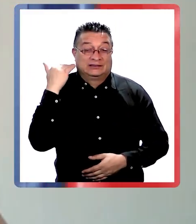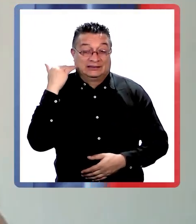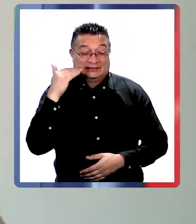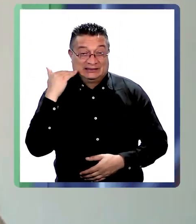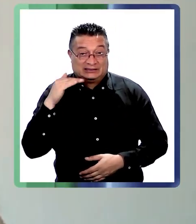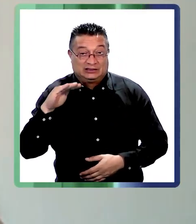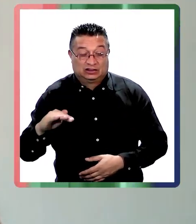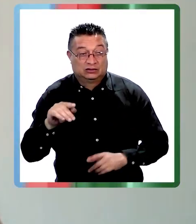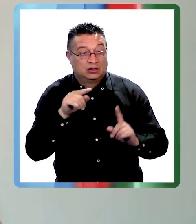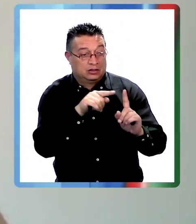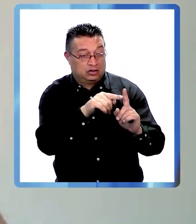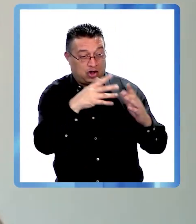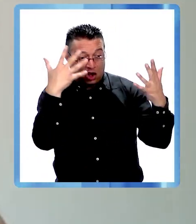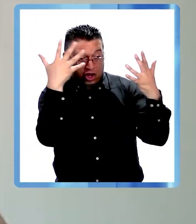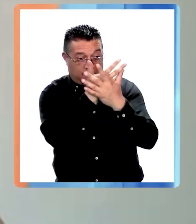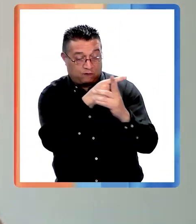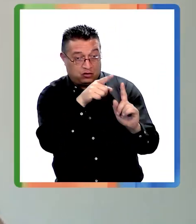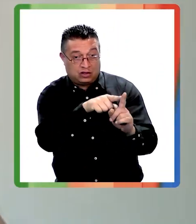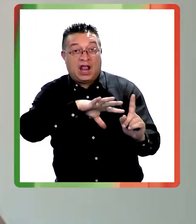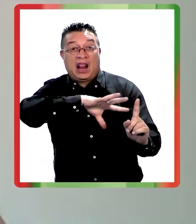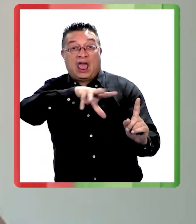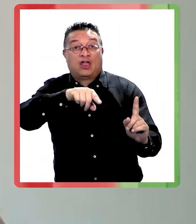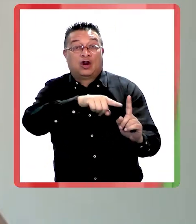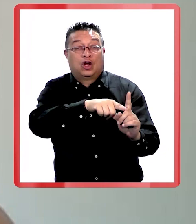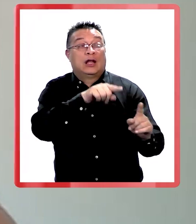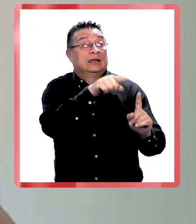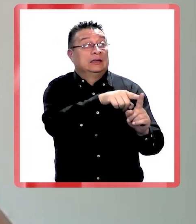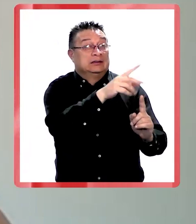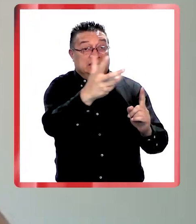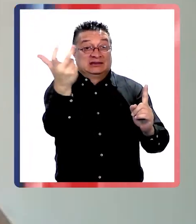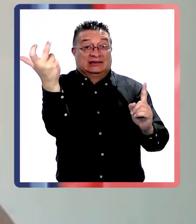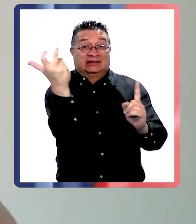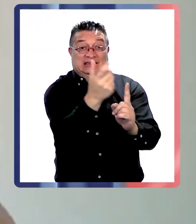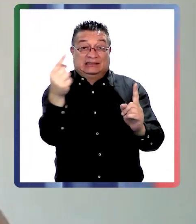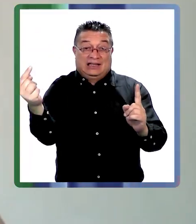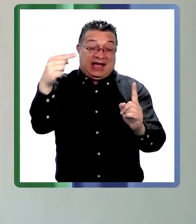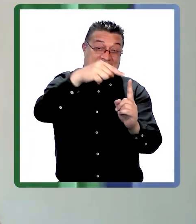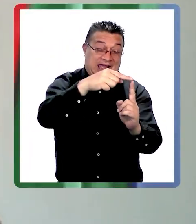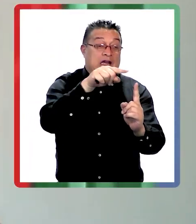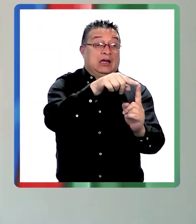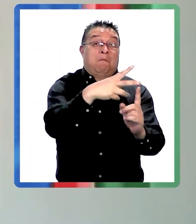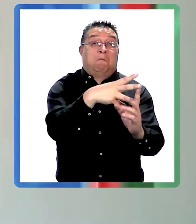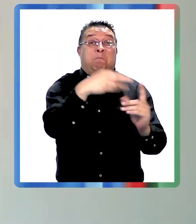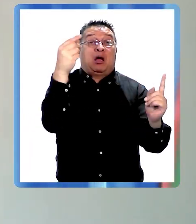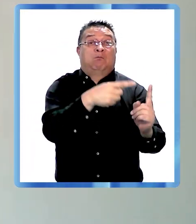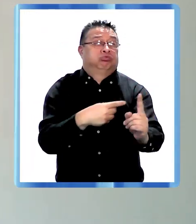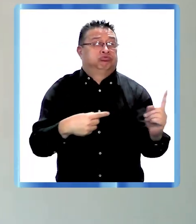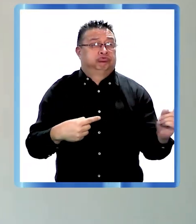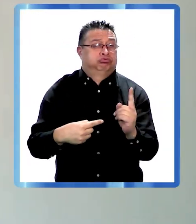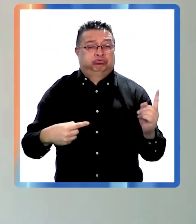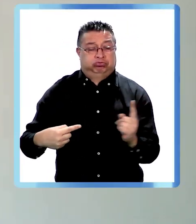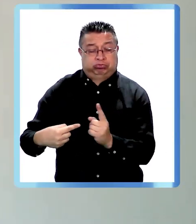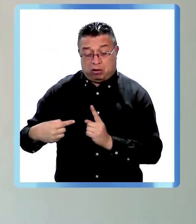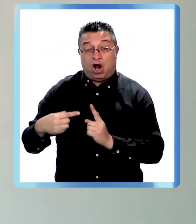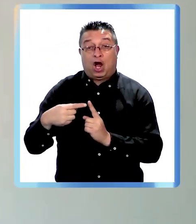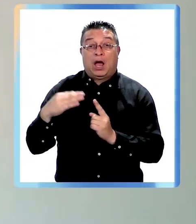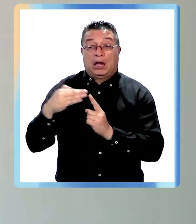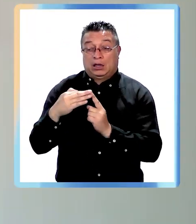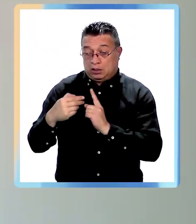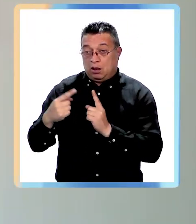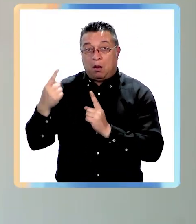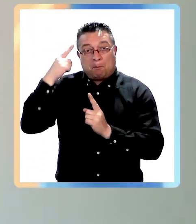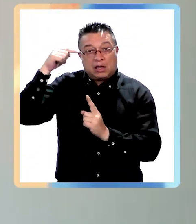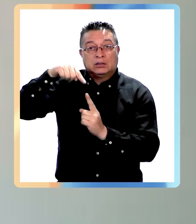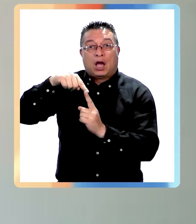un chico que lo confunden con un ladrón, porque él se puso a arrancar de personas que lo querían asaltar y entra al patio de una casa y